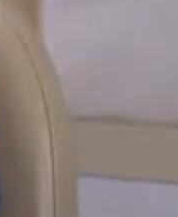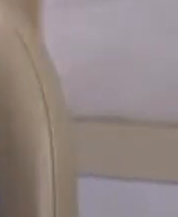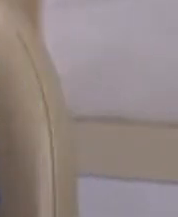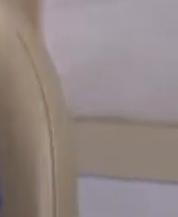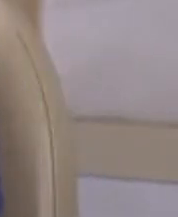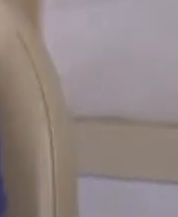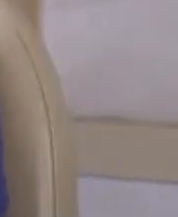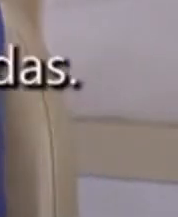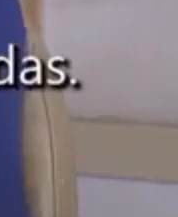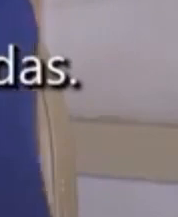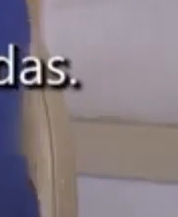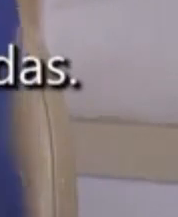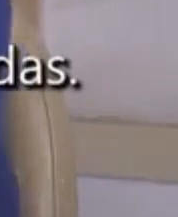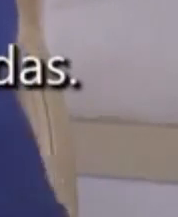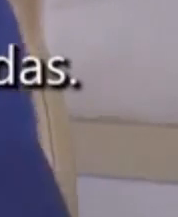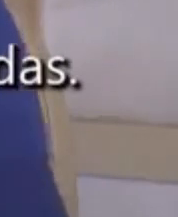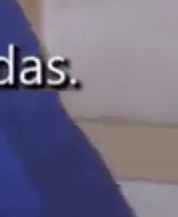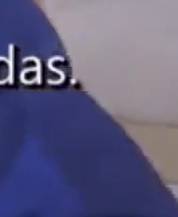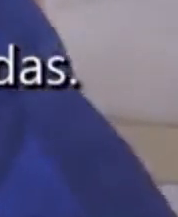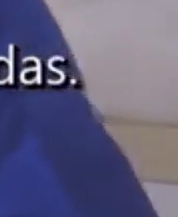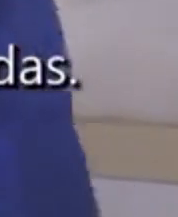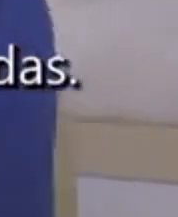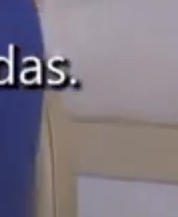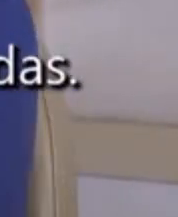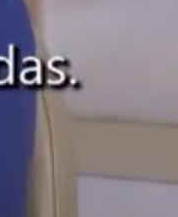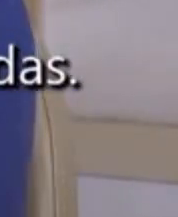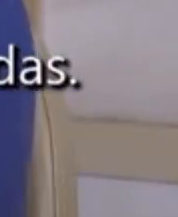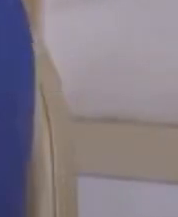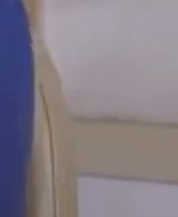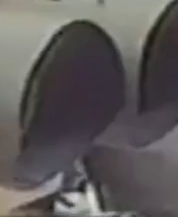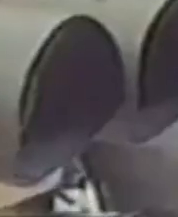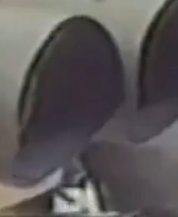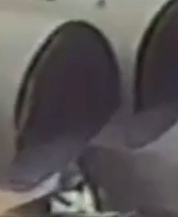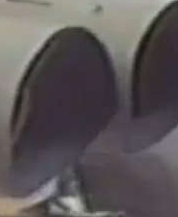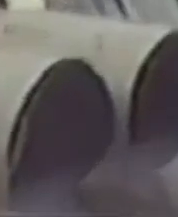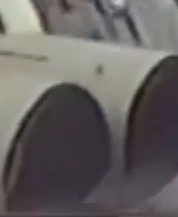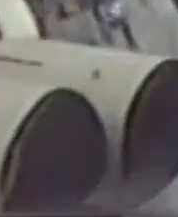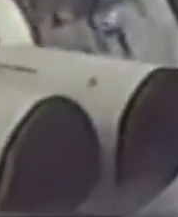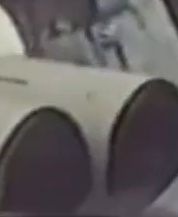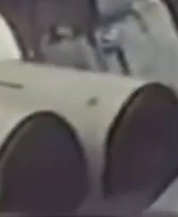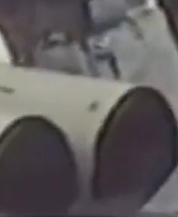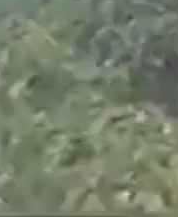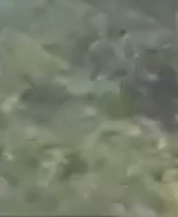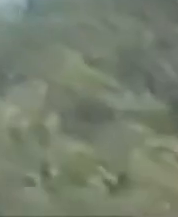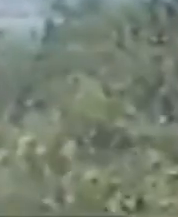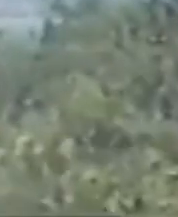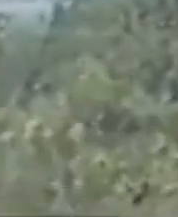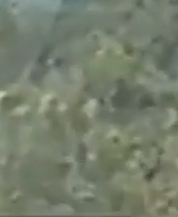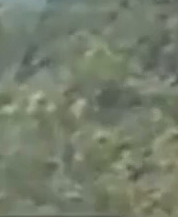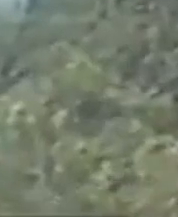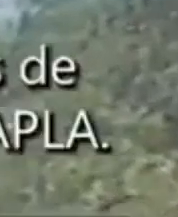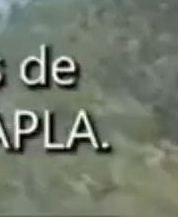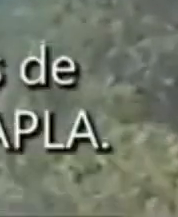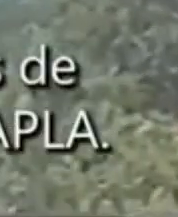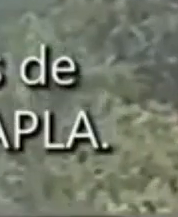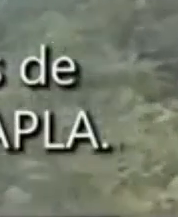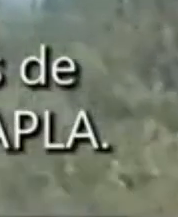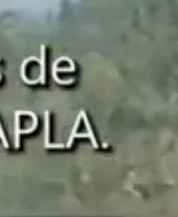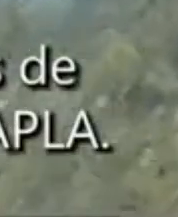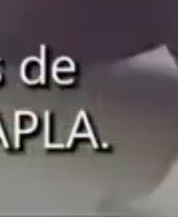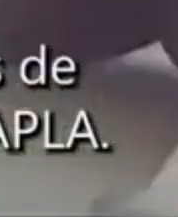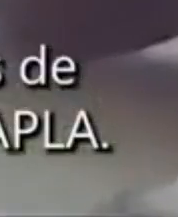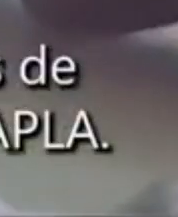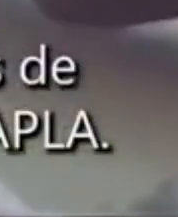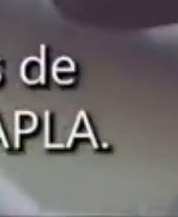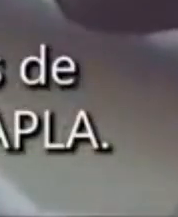casi 5 meses, desgastadas até a altura do seu reagrupamento. As únicas unidades novas que apareceram em termos de